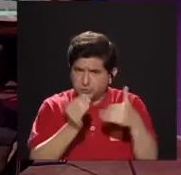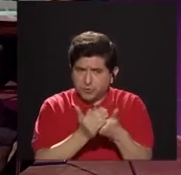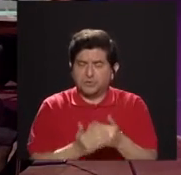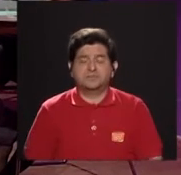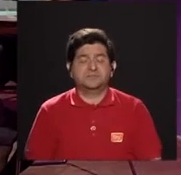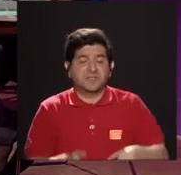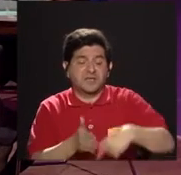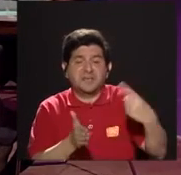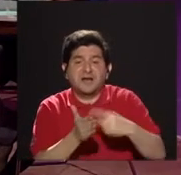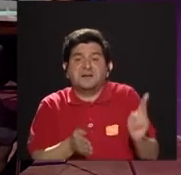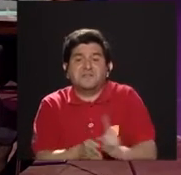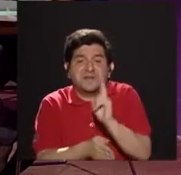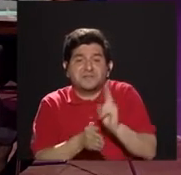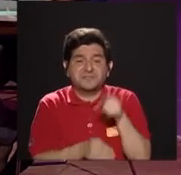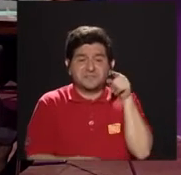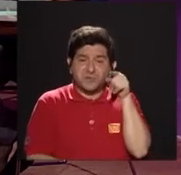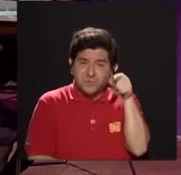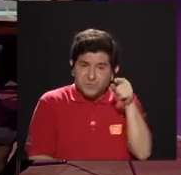hacen uso